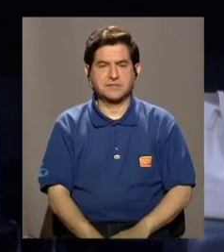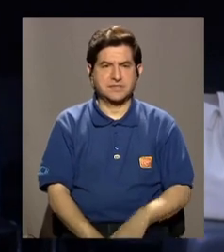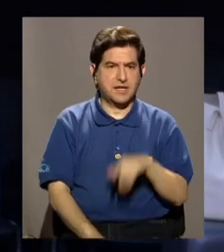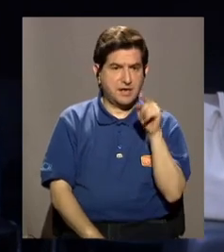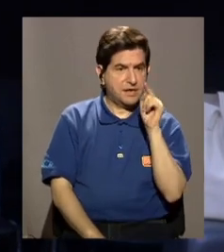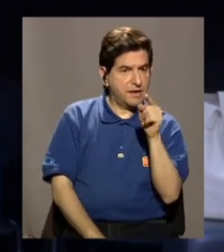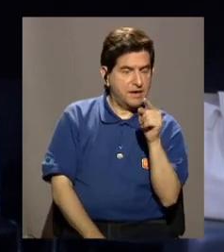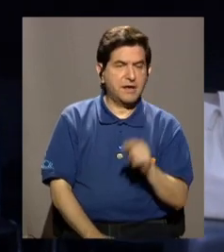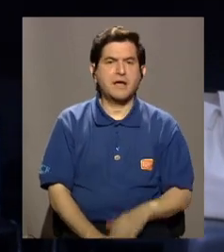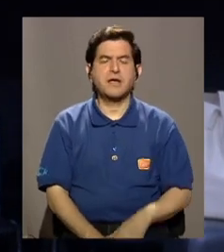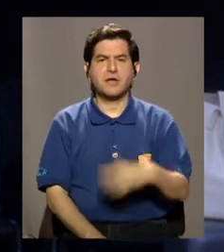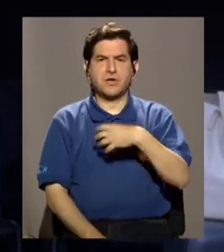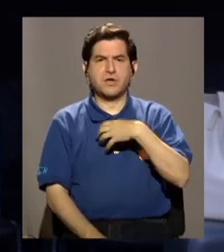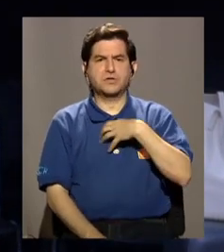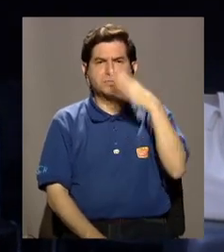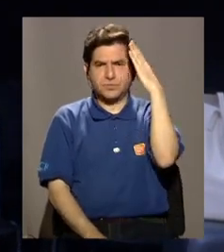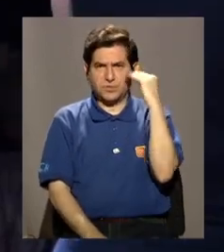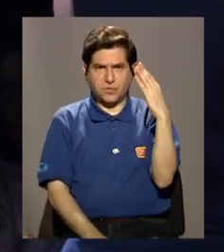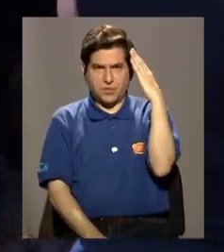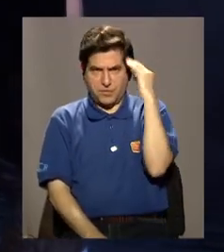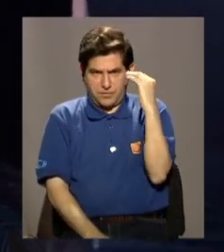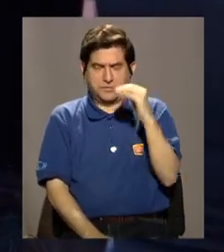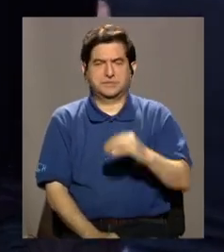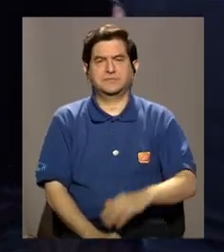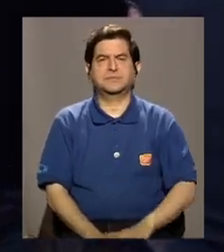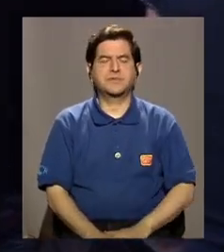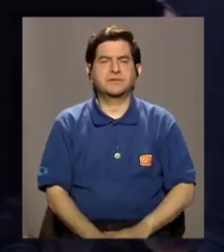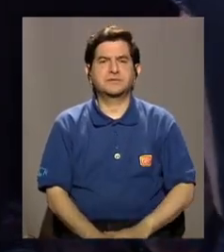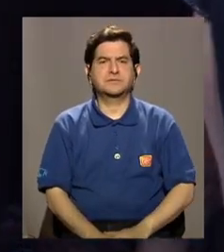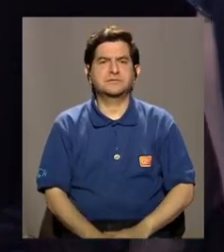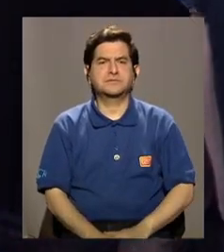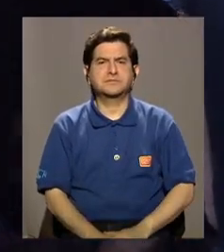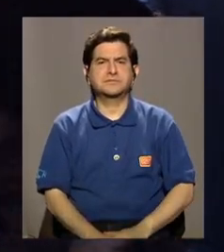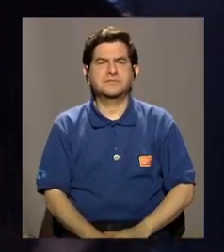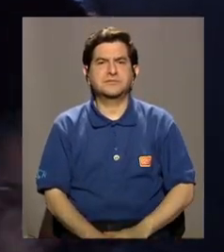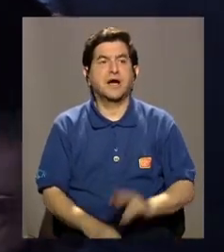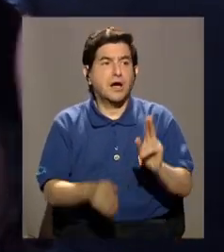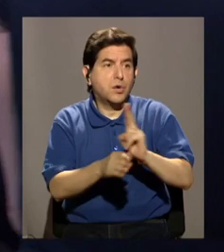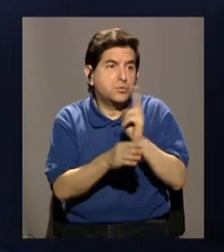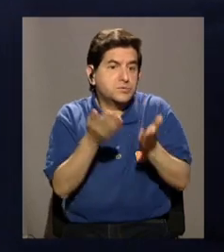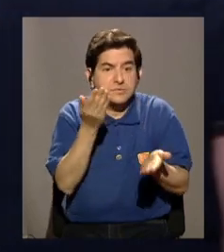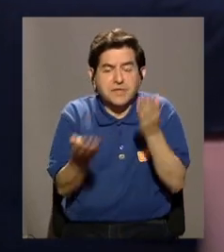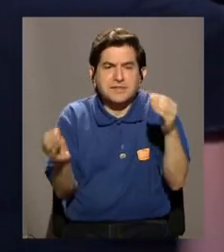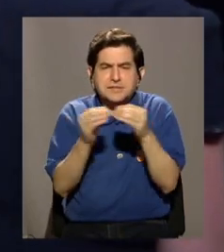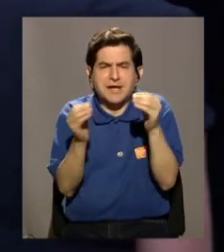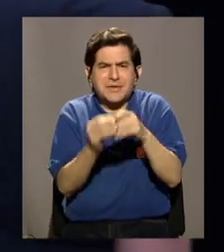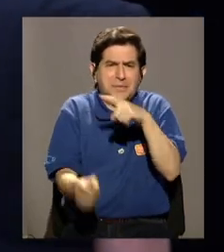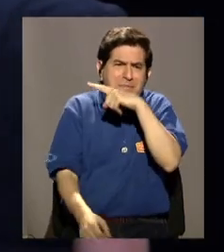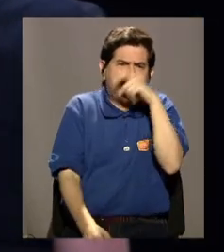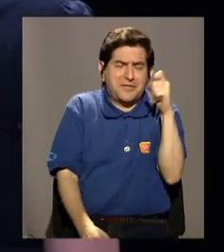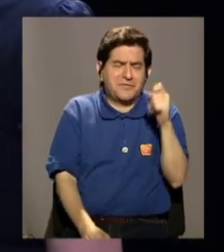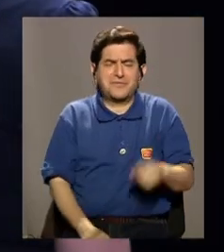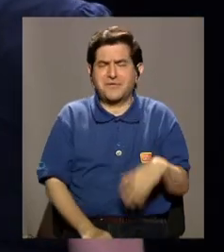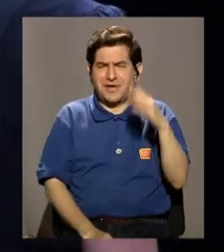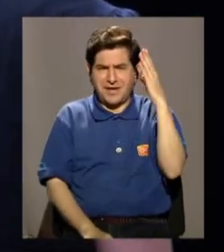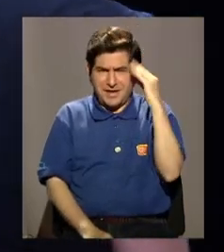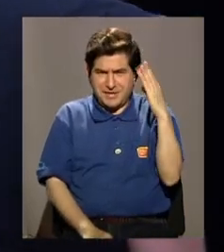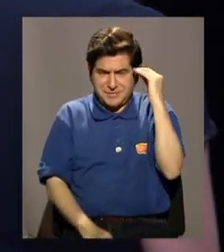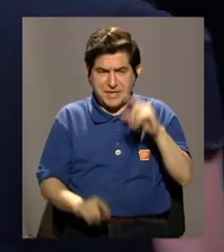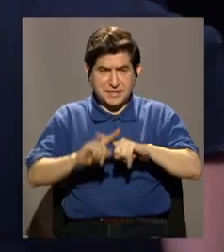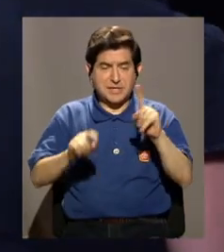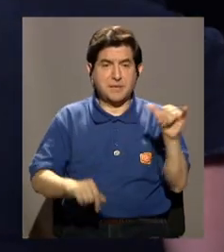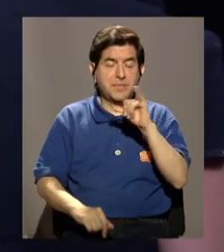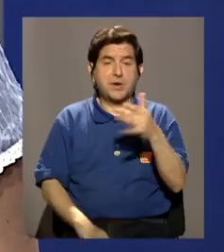recurrir a sus propias experiencias a 'la o tal vez lo más feo que han vivido pero